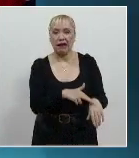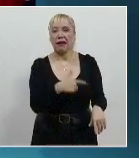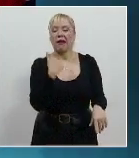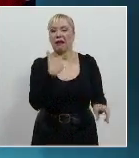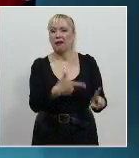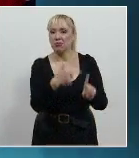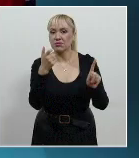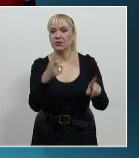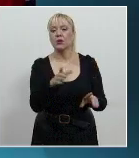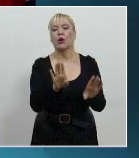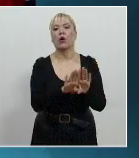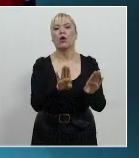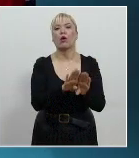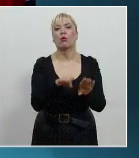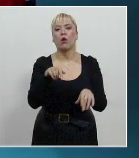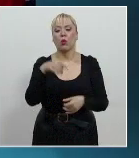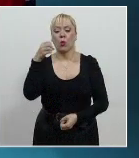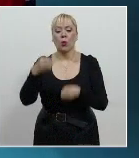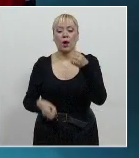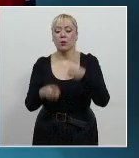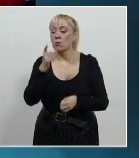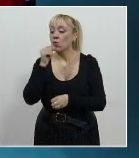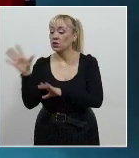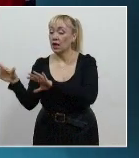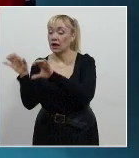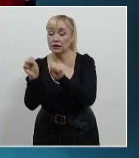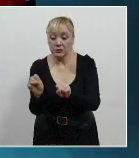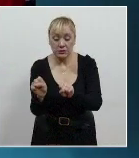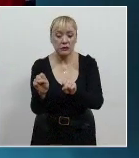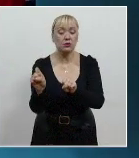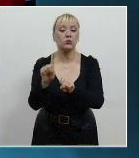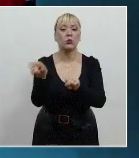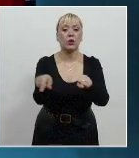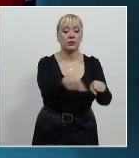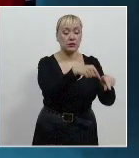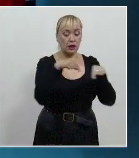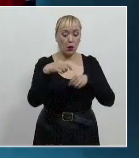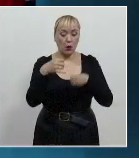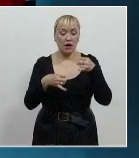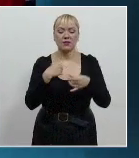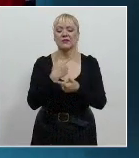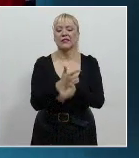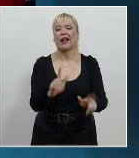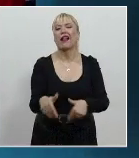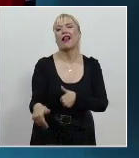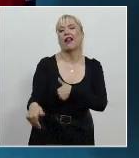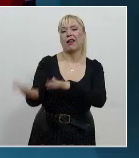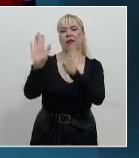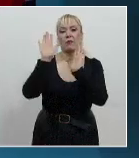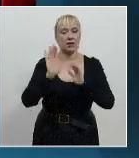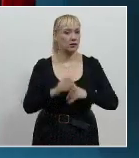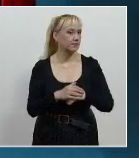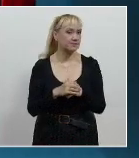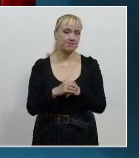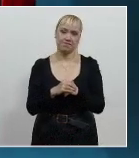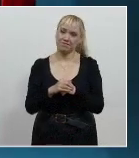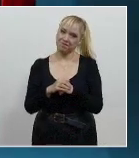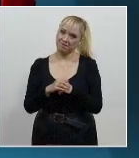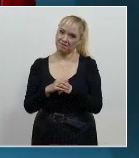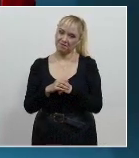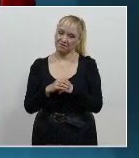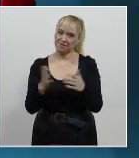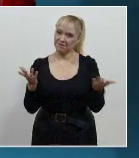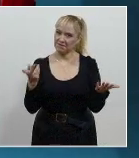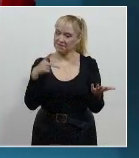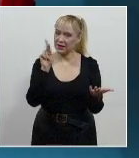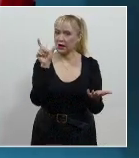puerta giratoria. Las policías detienen delincuentes y los jueces los soltamos. Y por supuesto